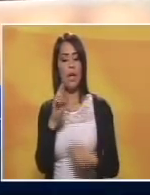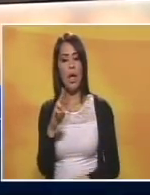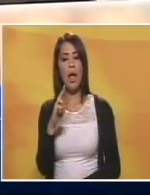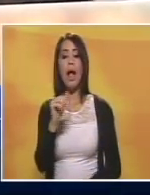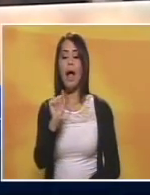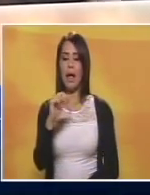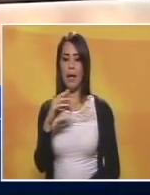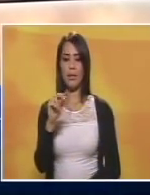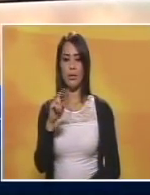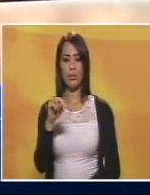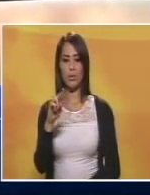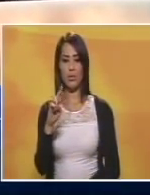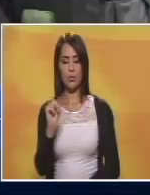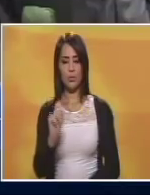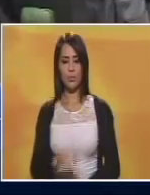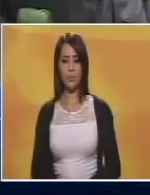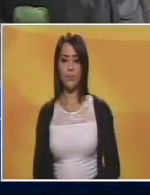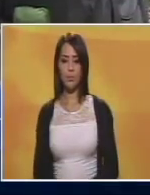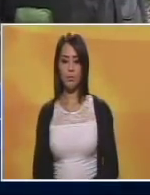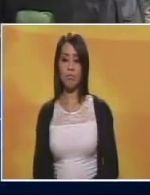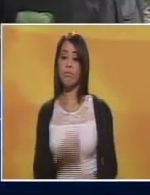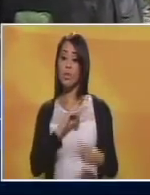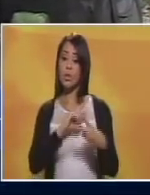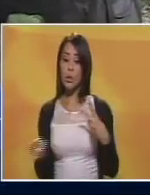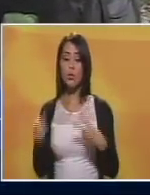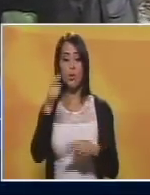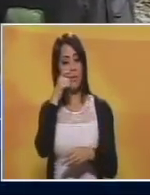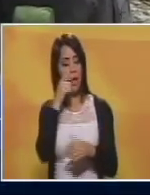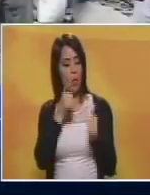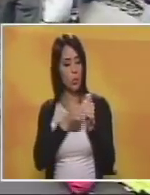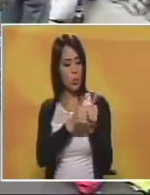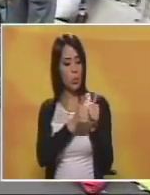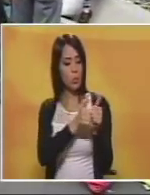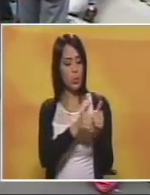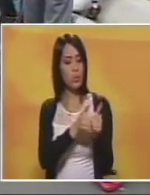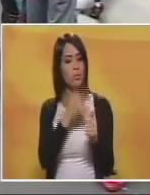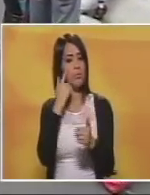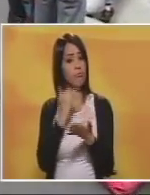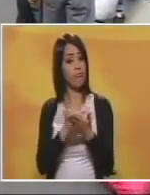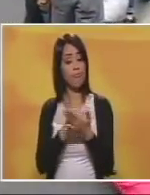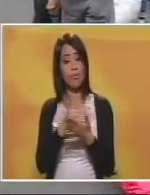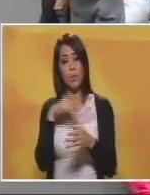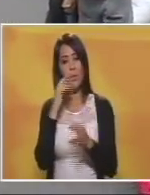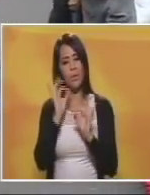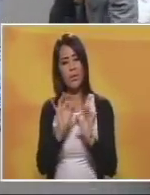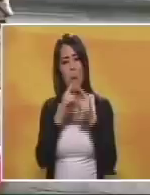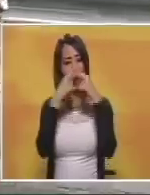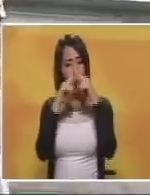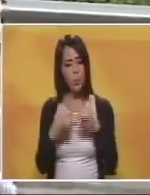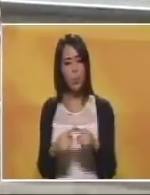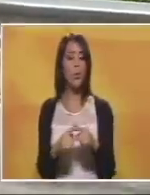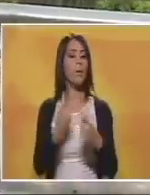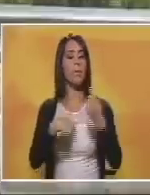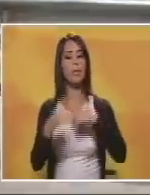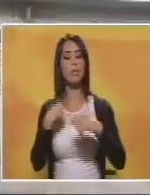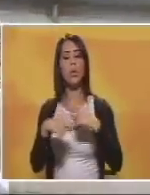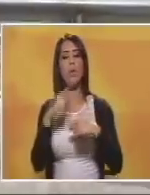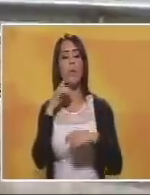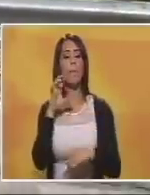Organización Internacional de las Migraciones y otros observadores. Hasta el momento no se ha podido cuantificar la inversión del país tras